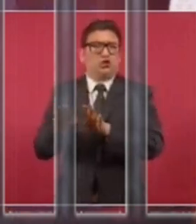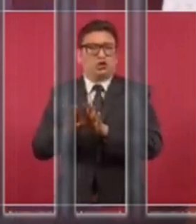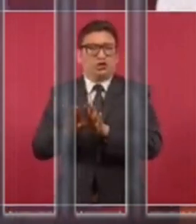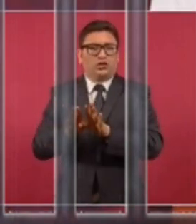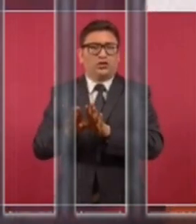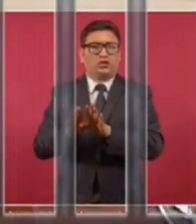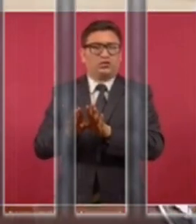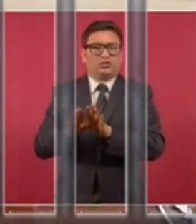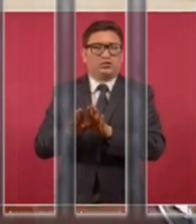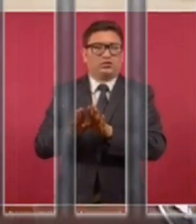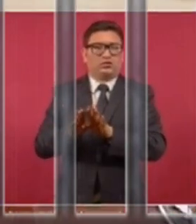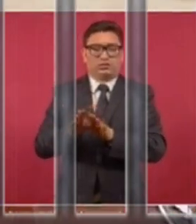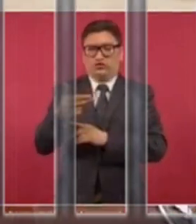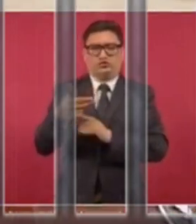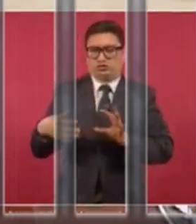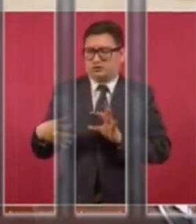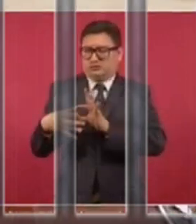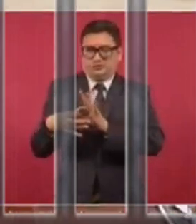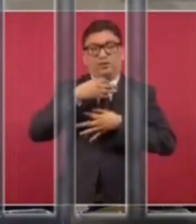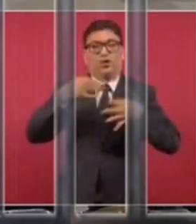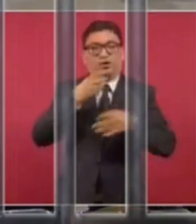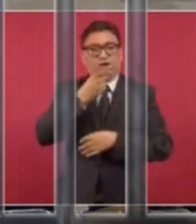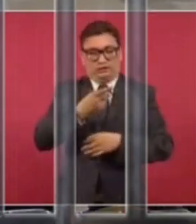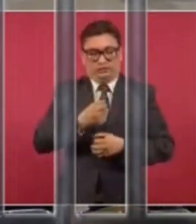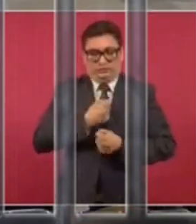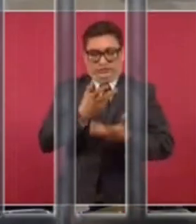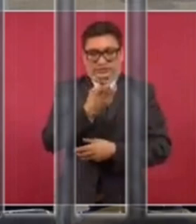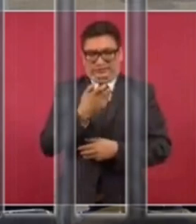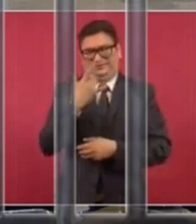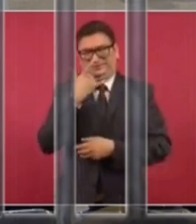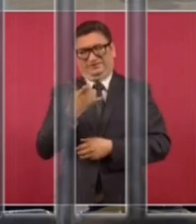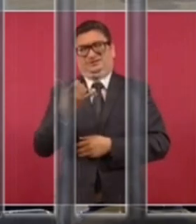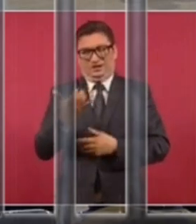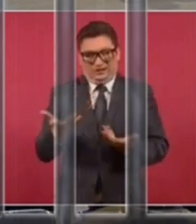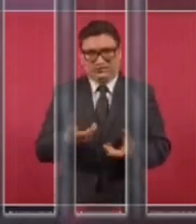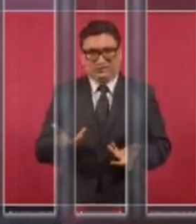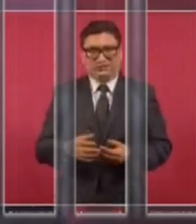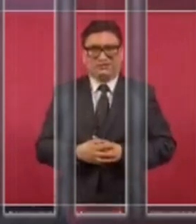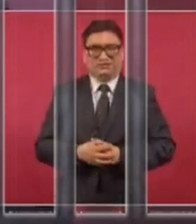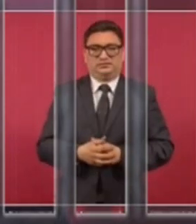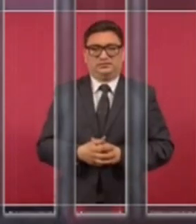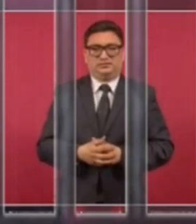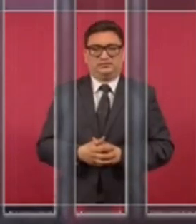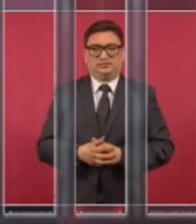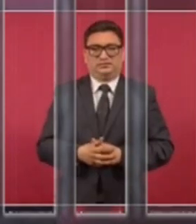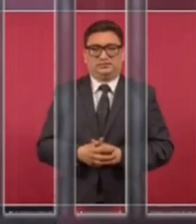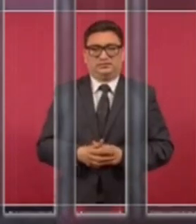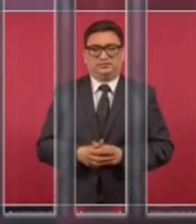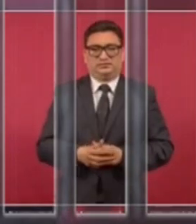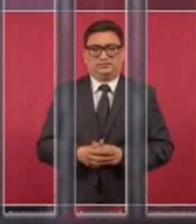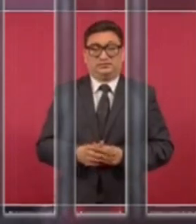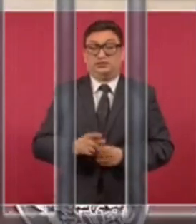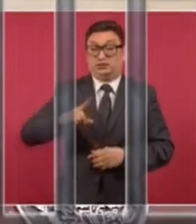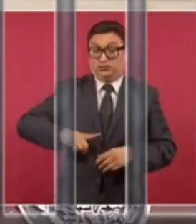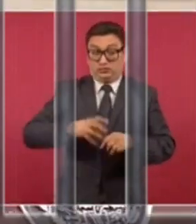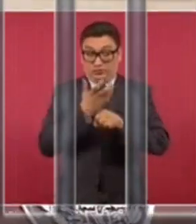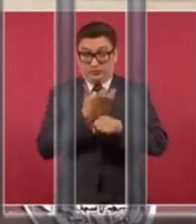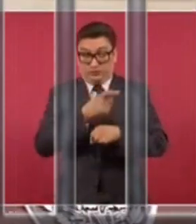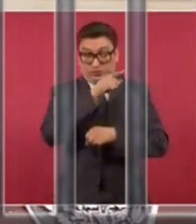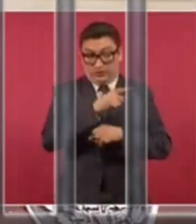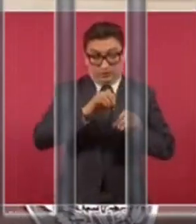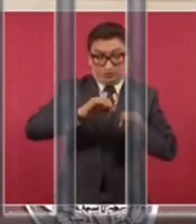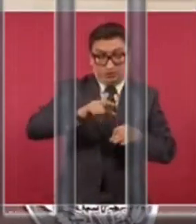derecho de Calderón y lo otro Entonces es muy raro también que las agencias del gobierno de Estados